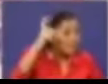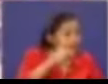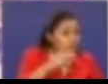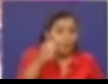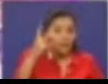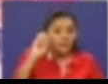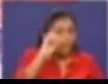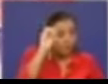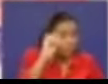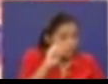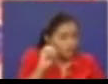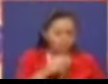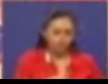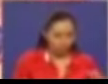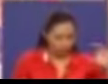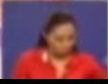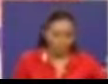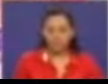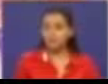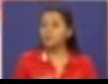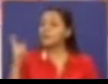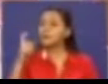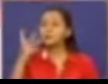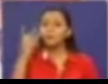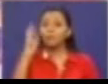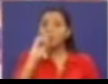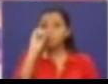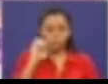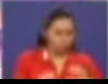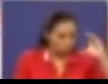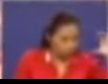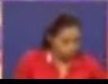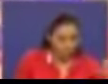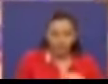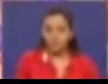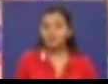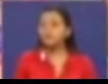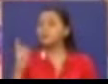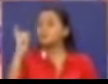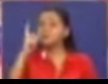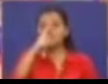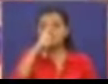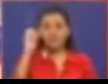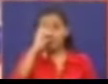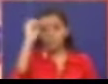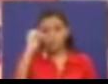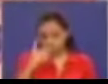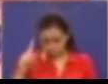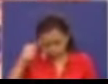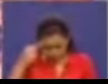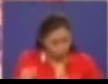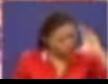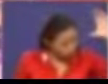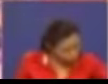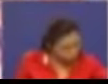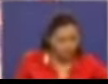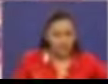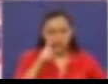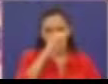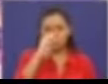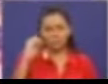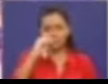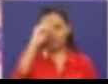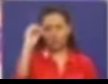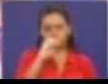le damos 20%. Si necesita 40%, le damos 40%. Y si necesita 100%, le damos el 100%. Es decir,